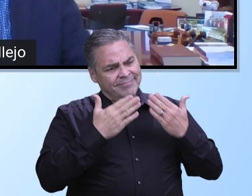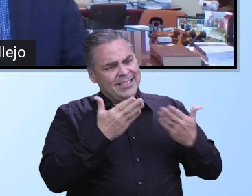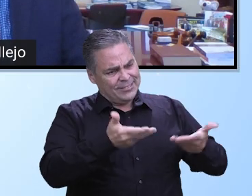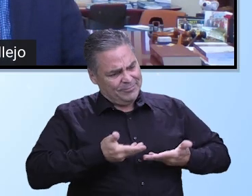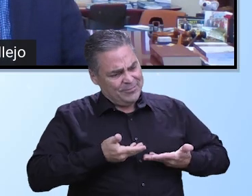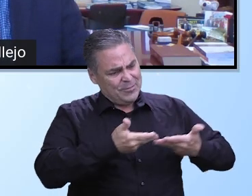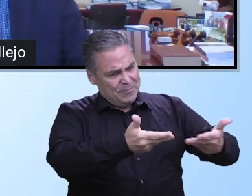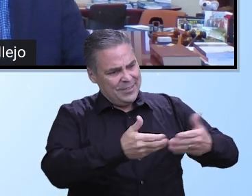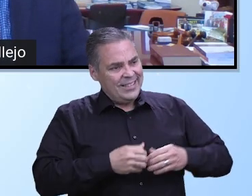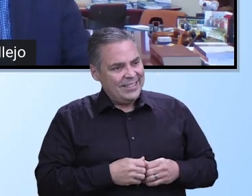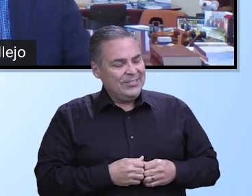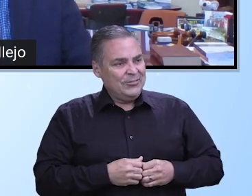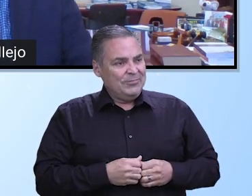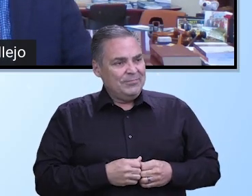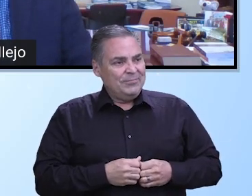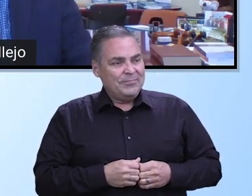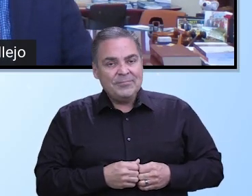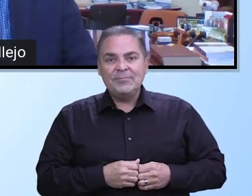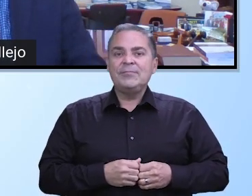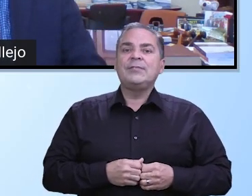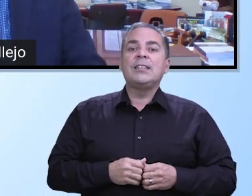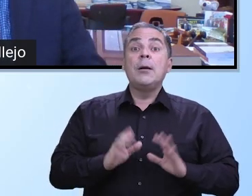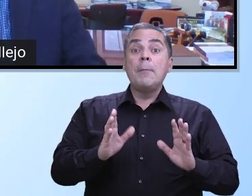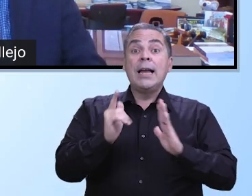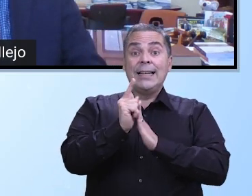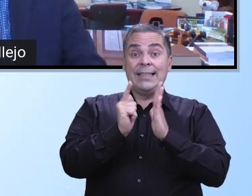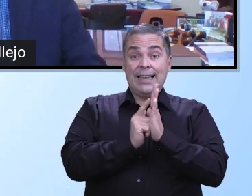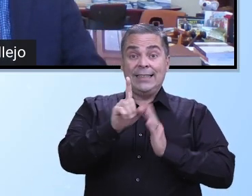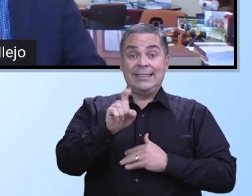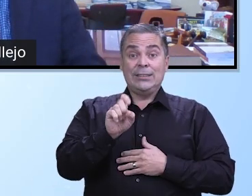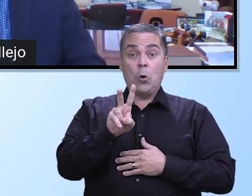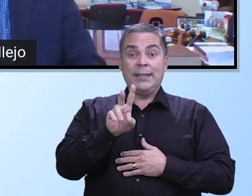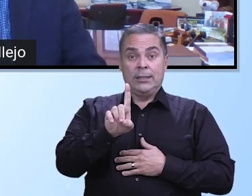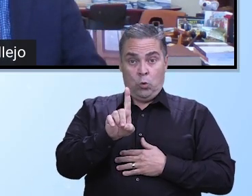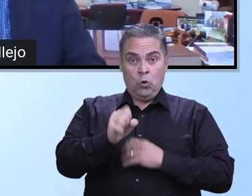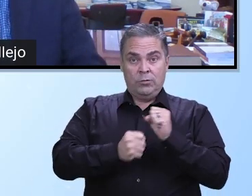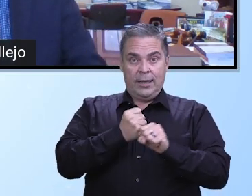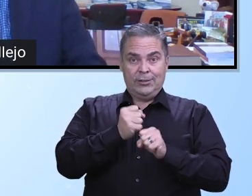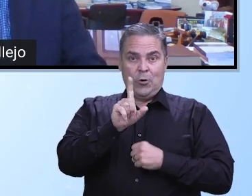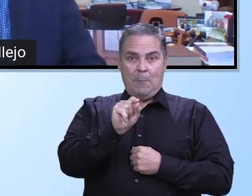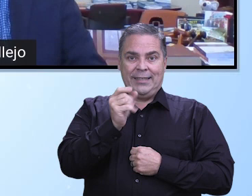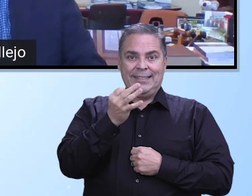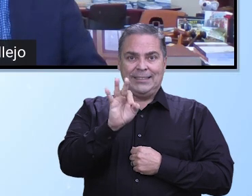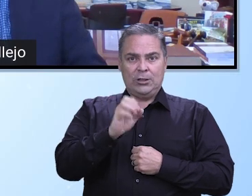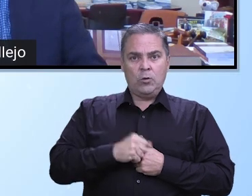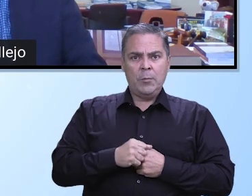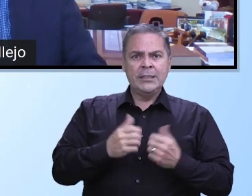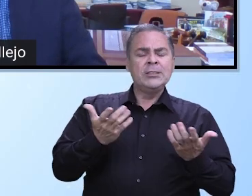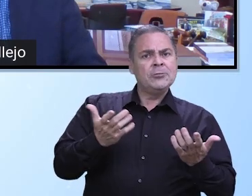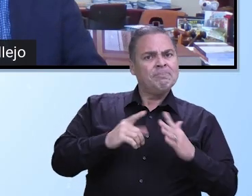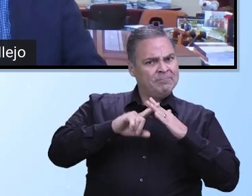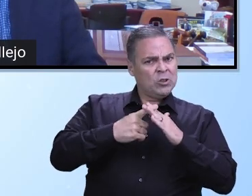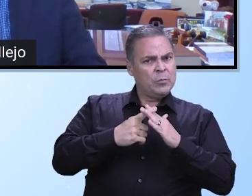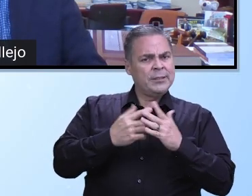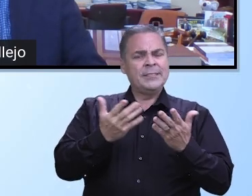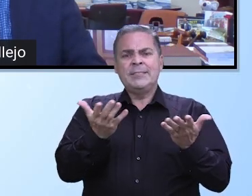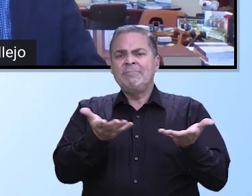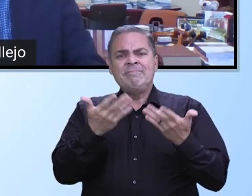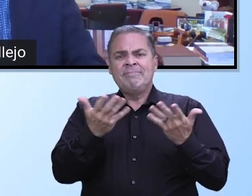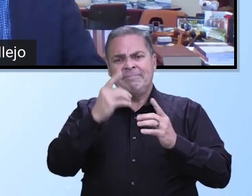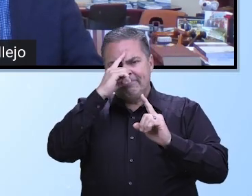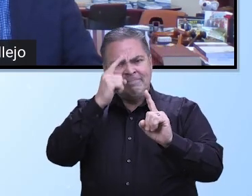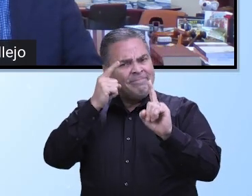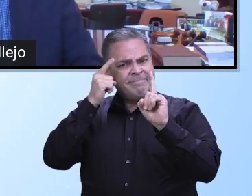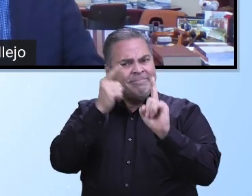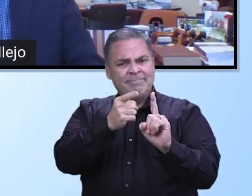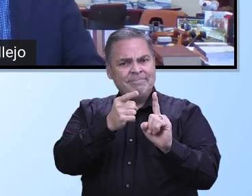juez, vamos a estar hablando sobre la Ley 121 del 2019 y nos gustaría comenzar por hablar cuál es el propósito